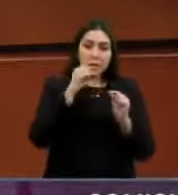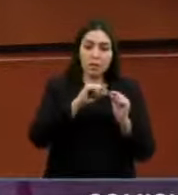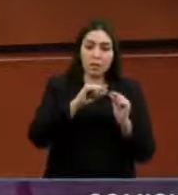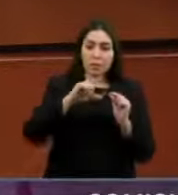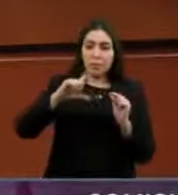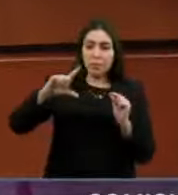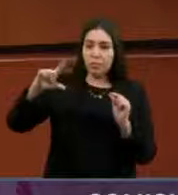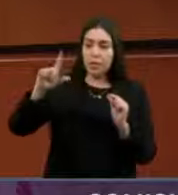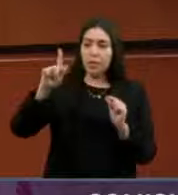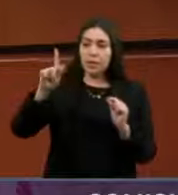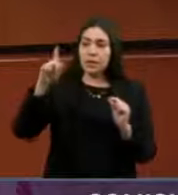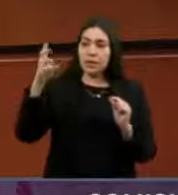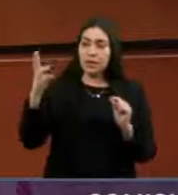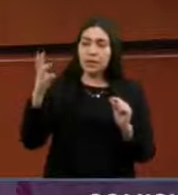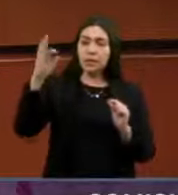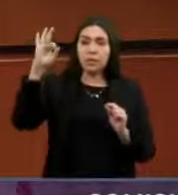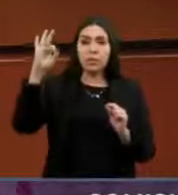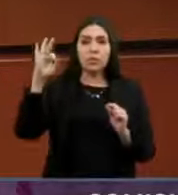73%,